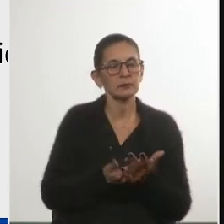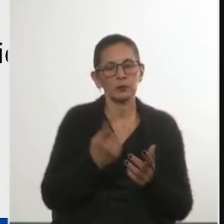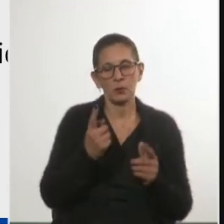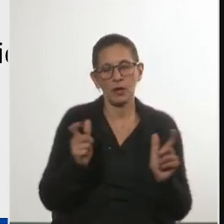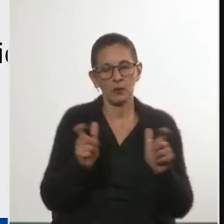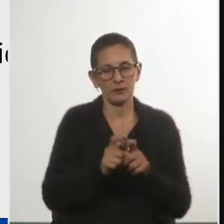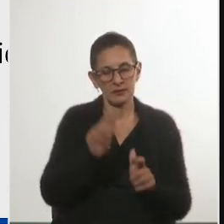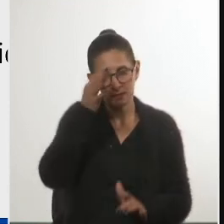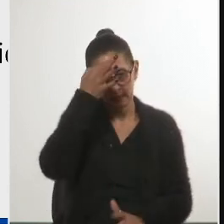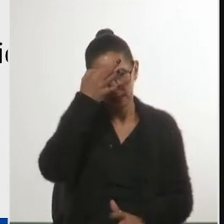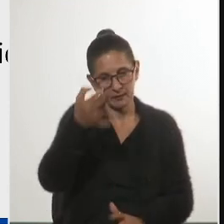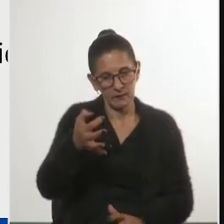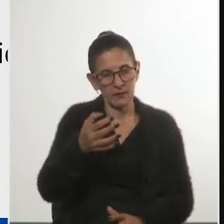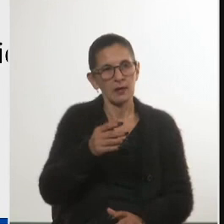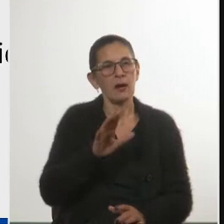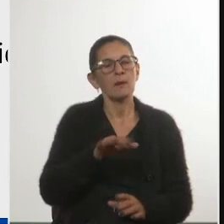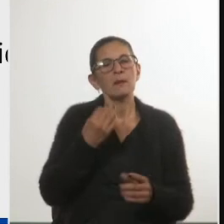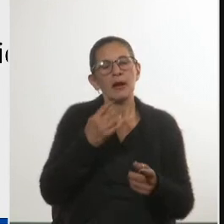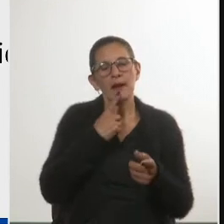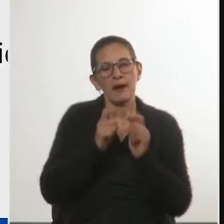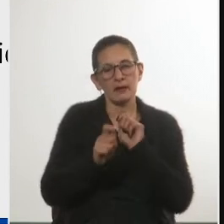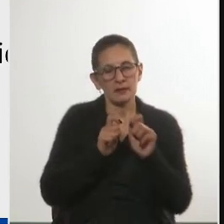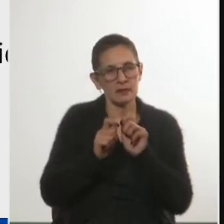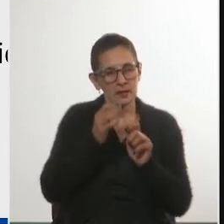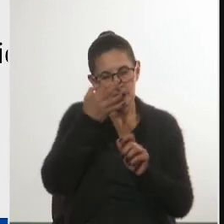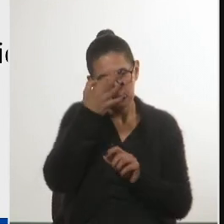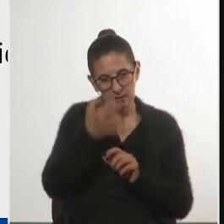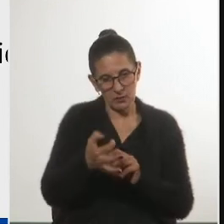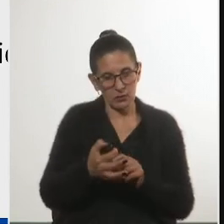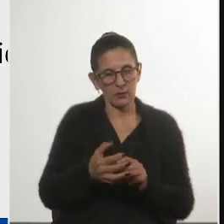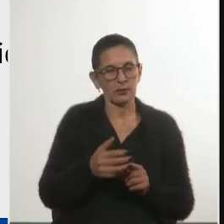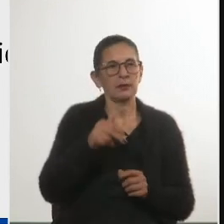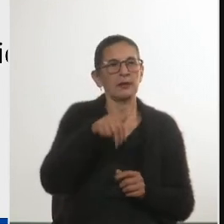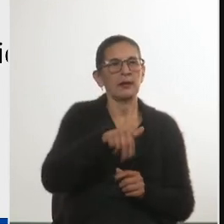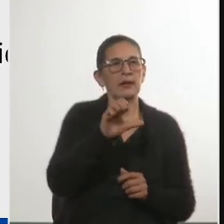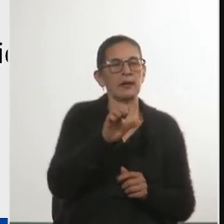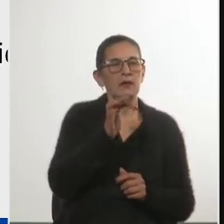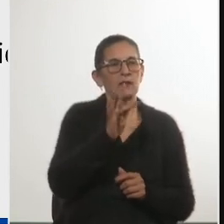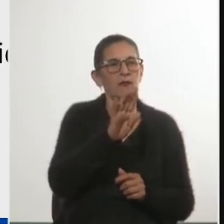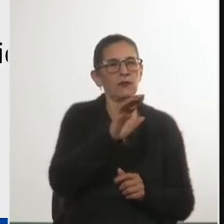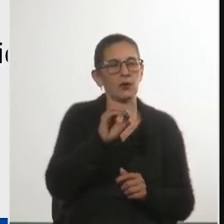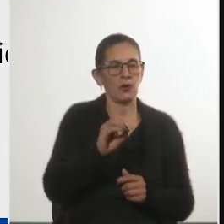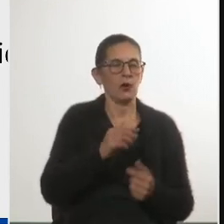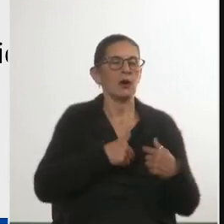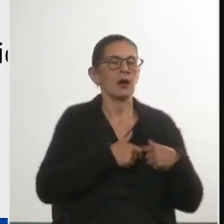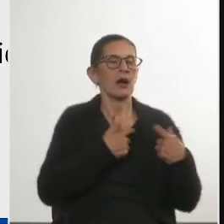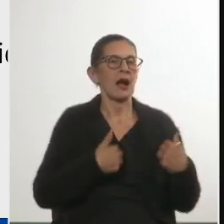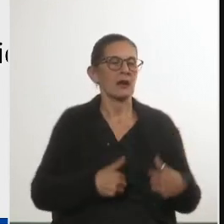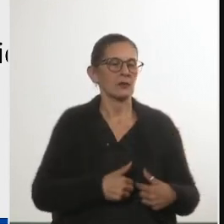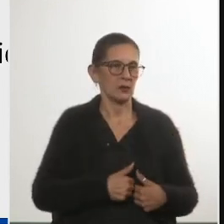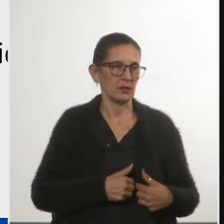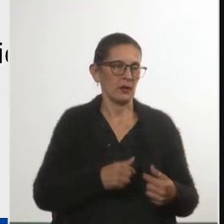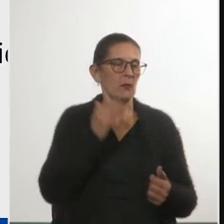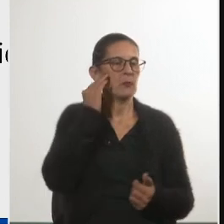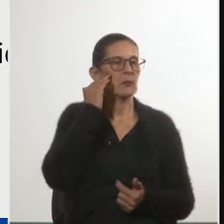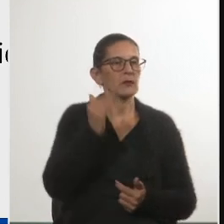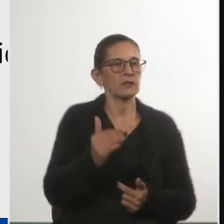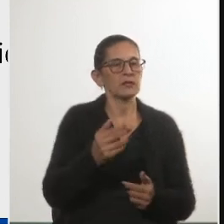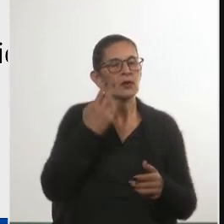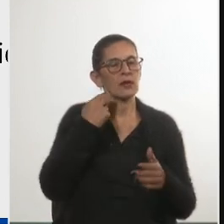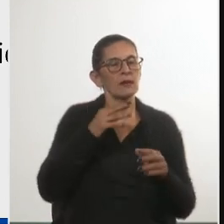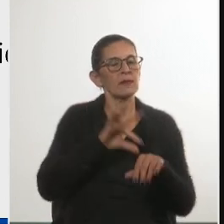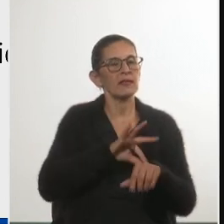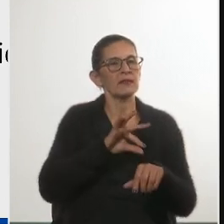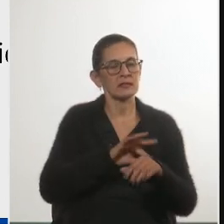comisión científica académica asesora con los profesores de nefrología, profesor de cardiología, profesor de Medicina